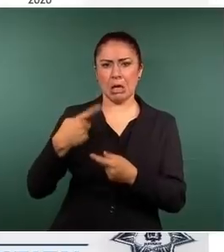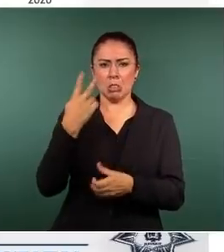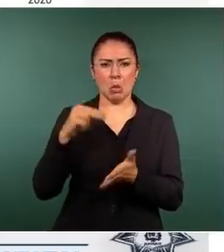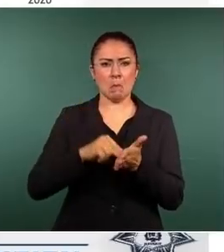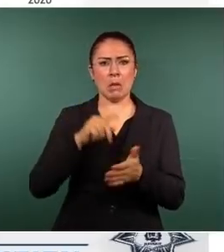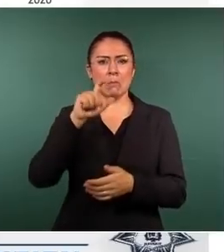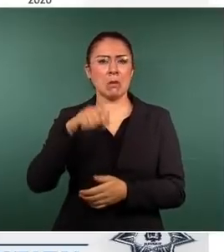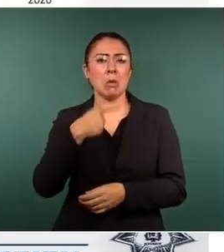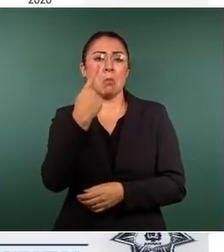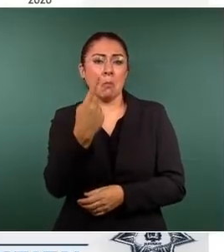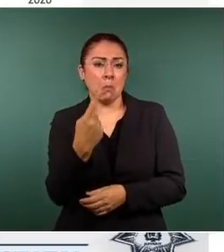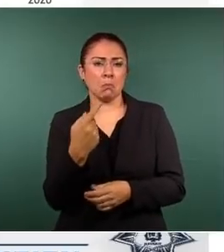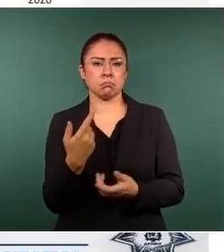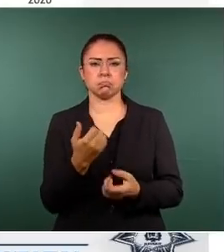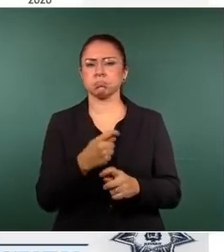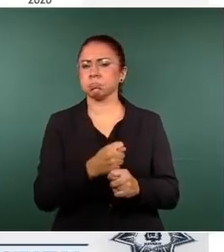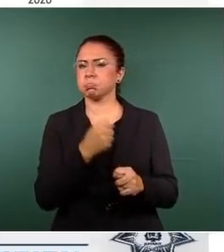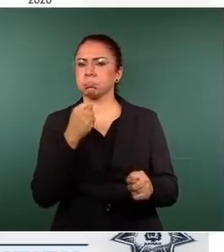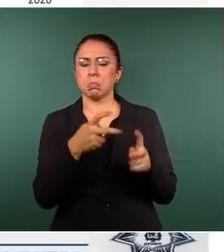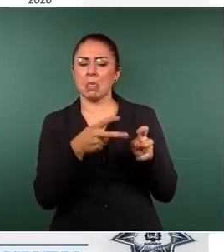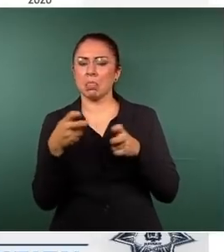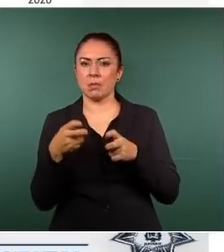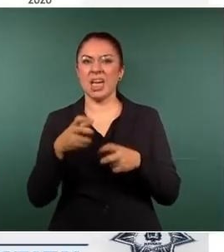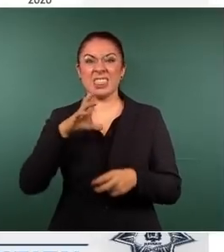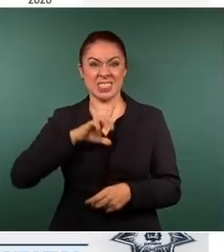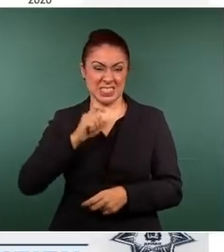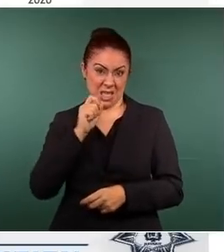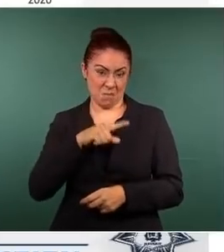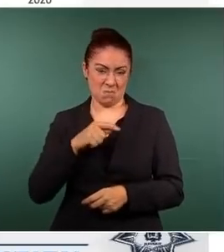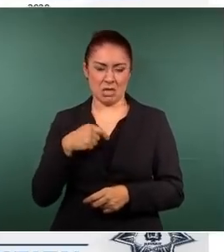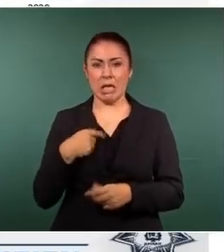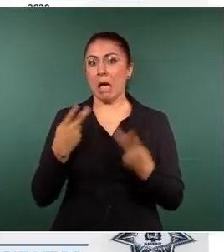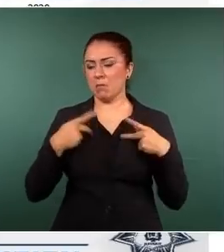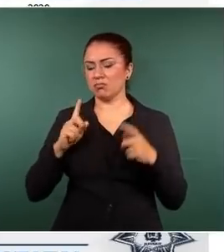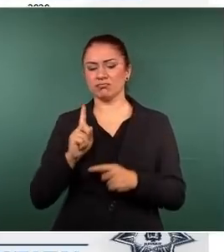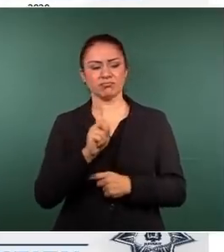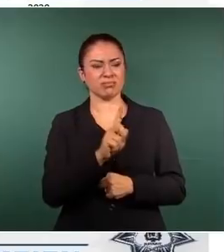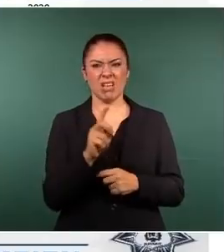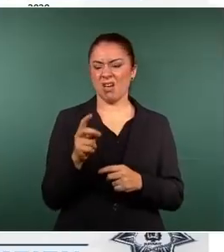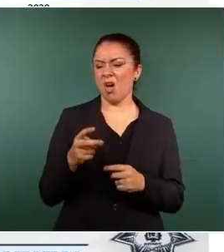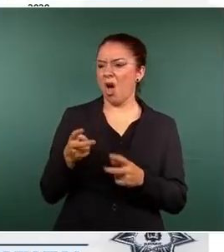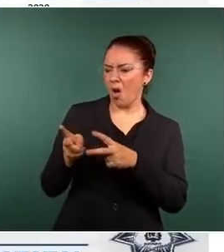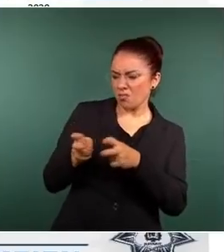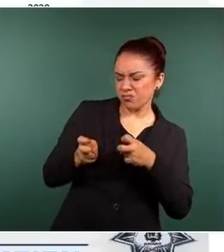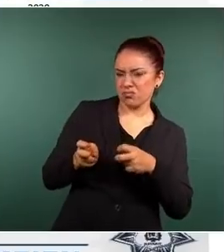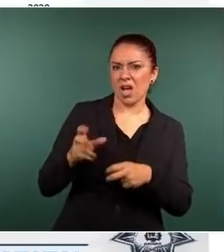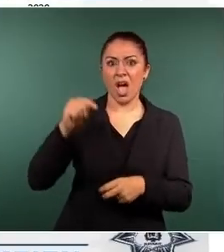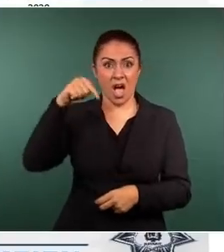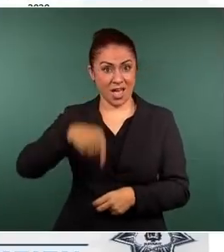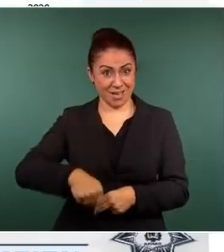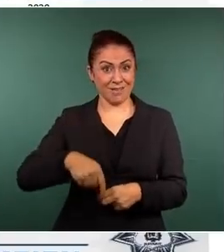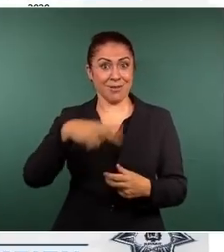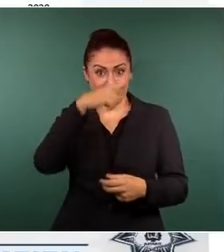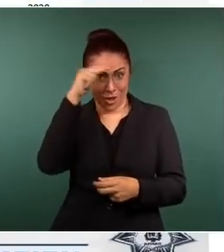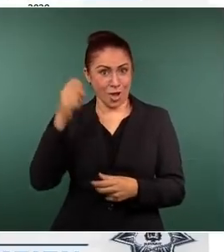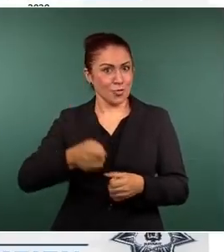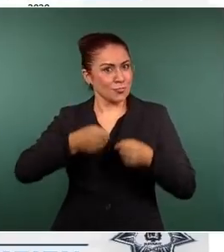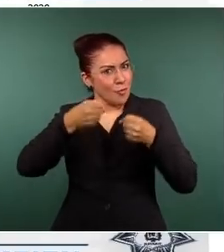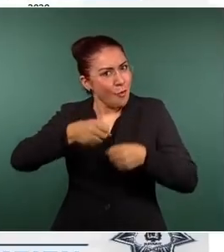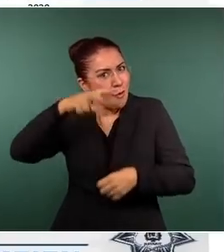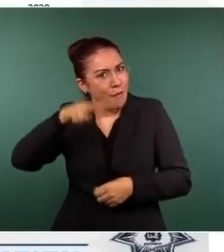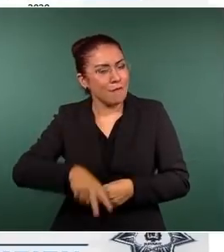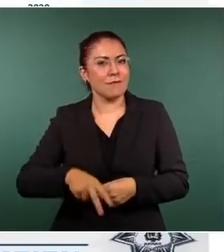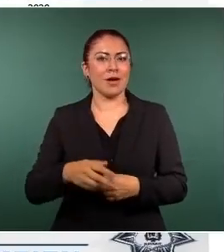en el delito de robo transeúnte me da alegría informar que somos el estado más seguro del país en este rubro